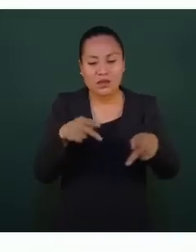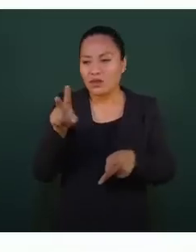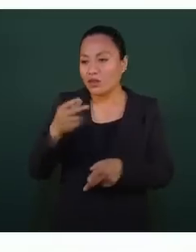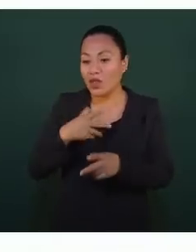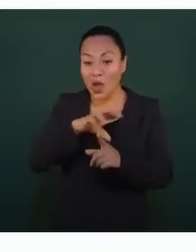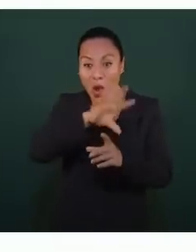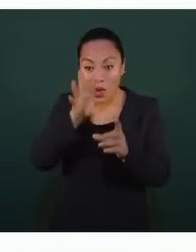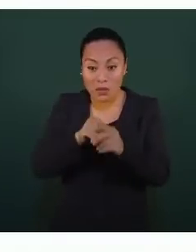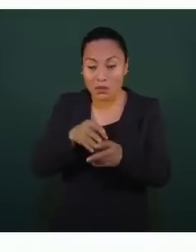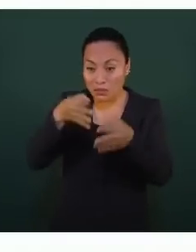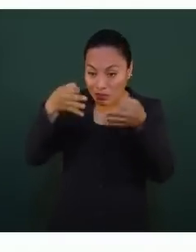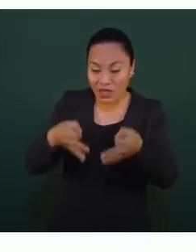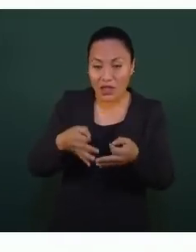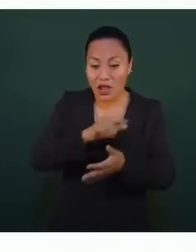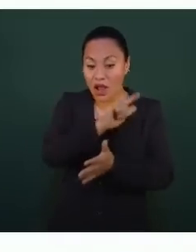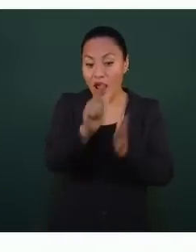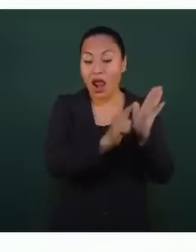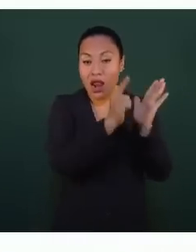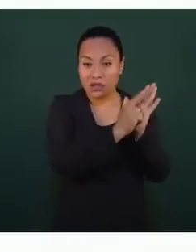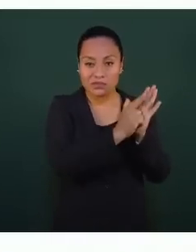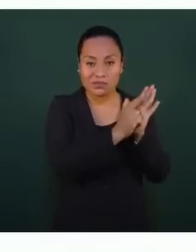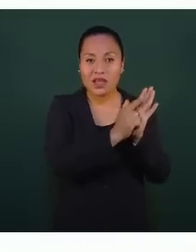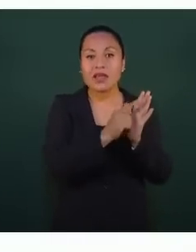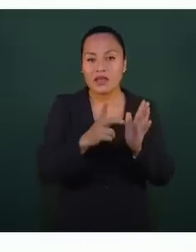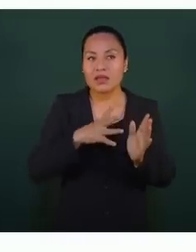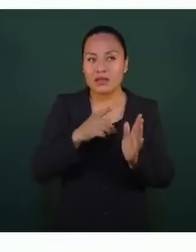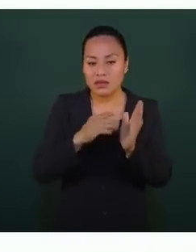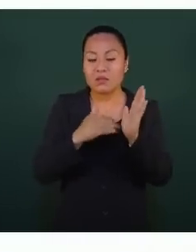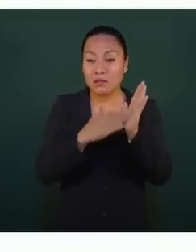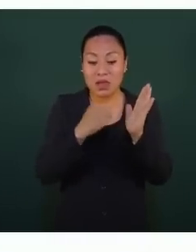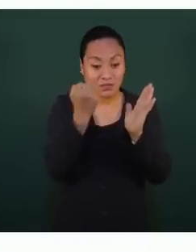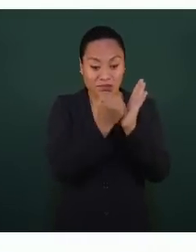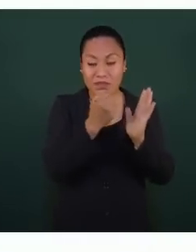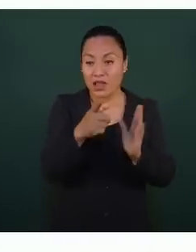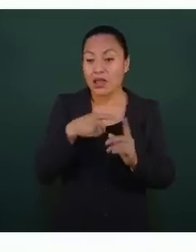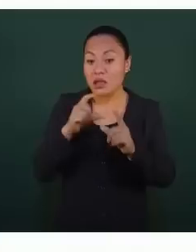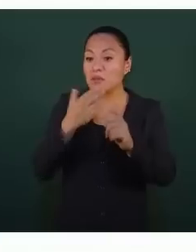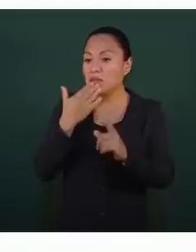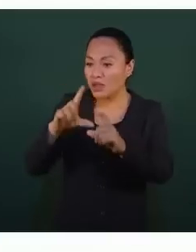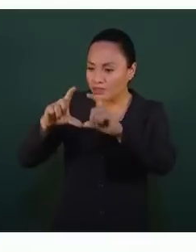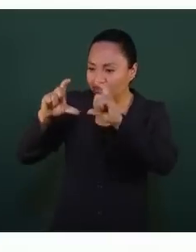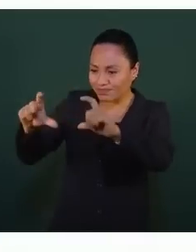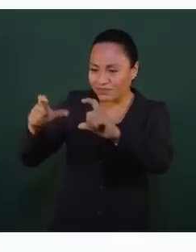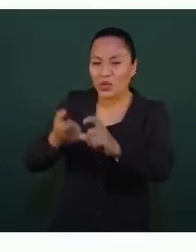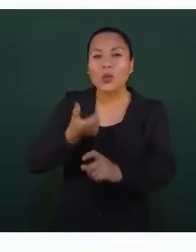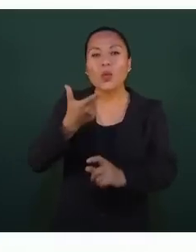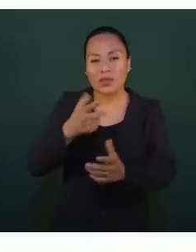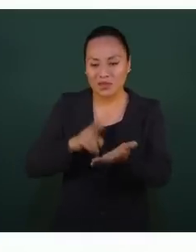disposición de ley, entre ellas no exhibía el precio del gas. Esto fue